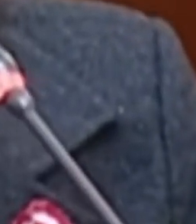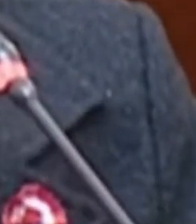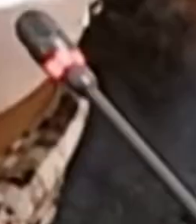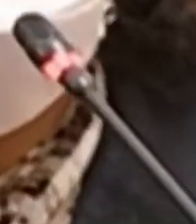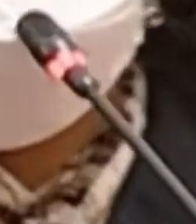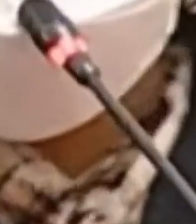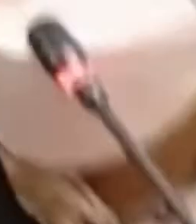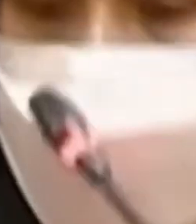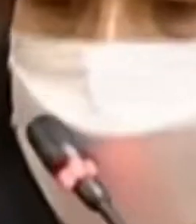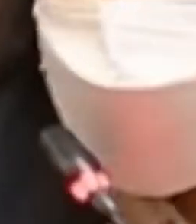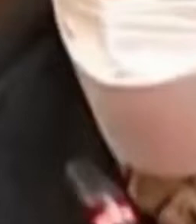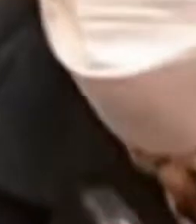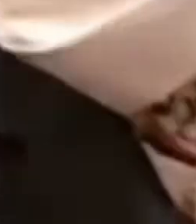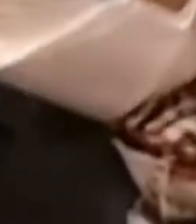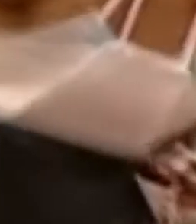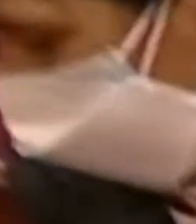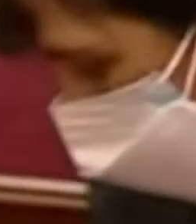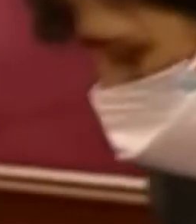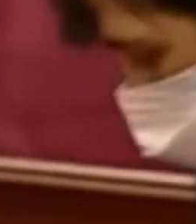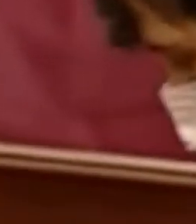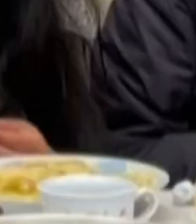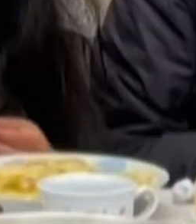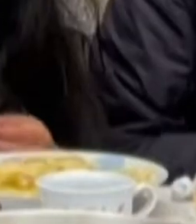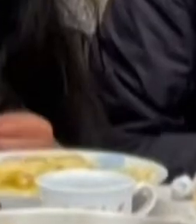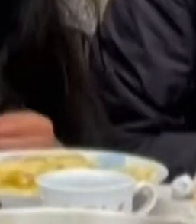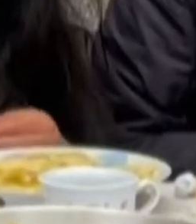pobres, pero hoy hay más pobres en México.